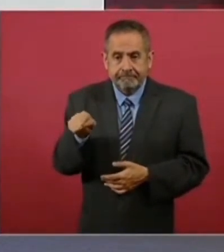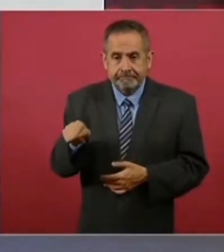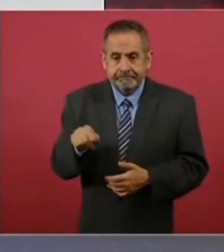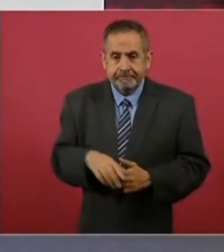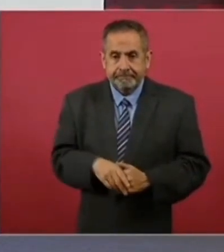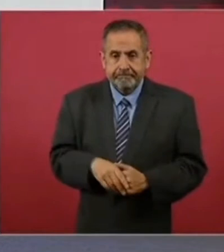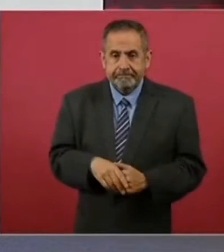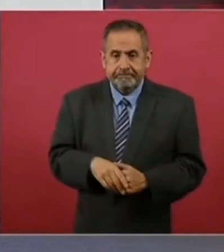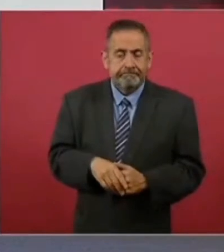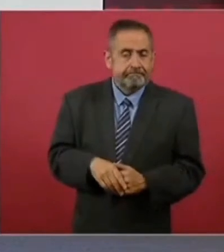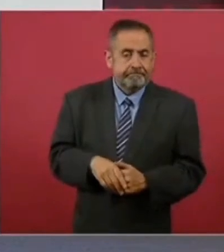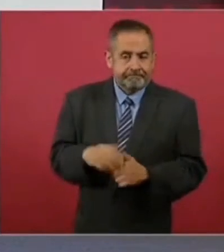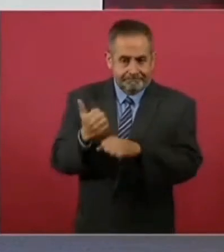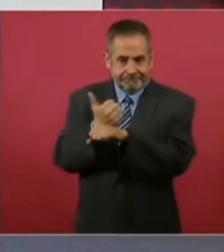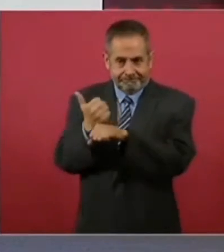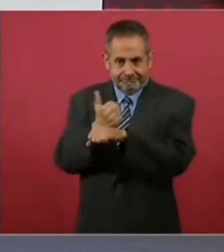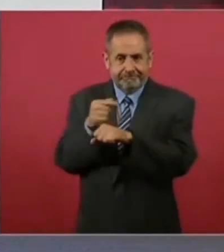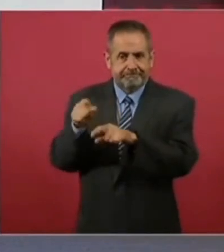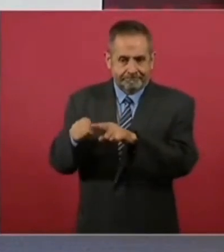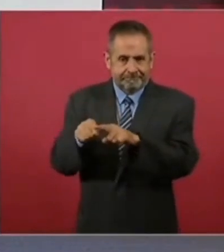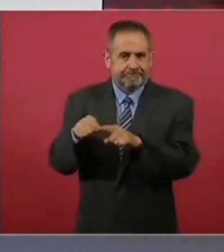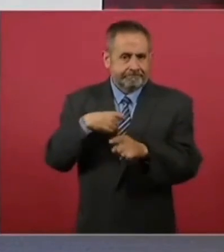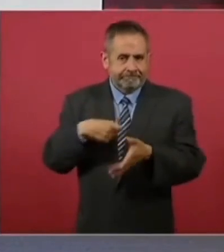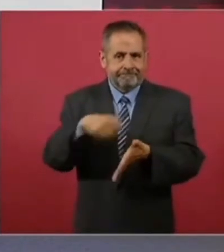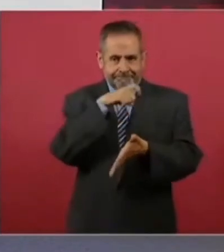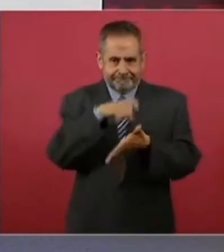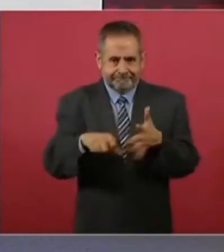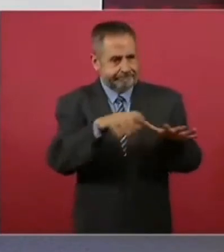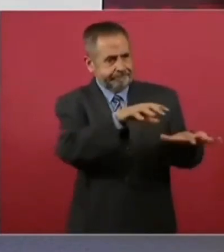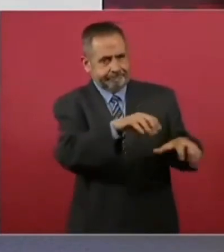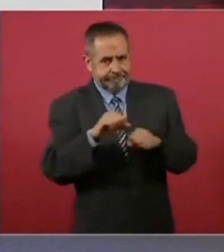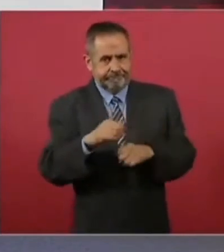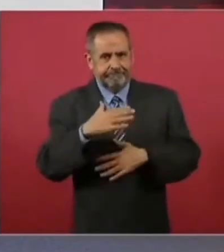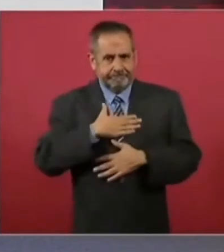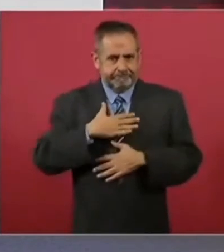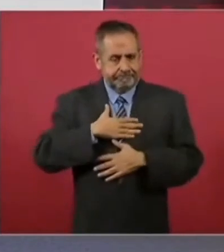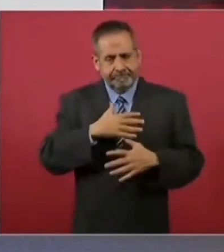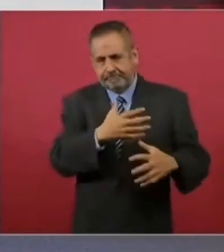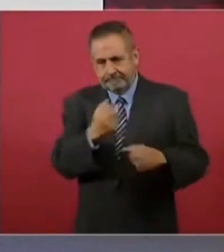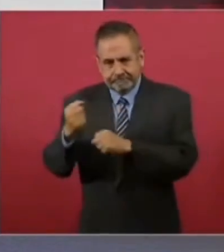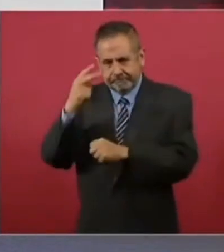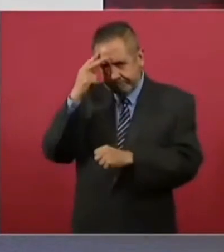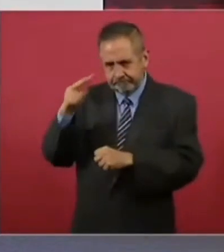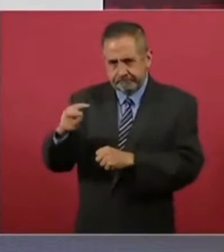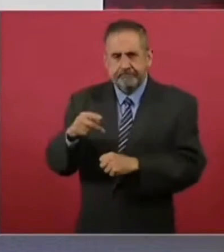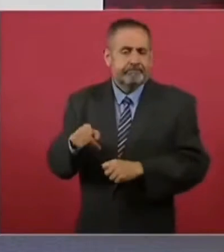el amarillo, que esta fue la compra que hicimos.